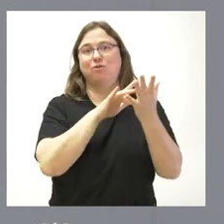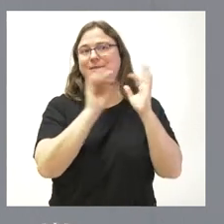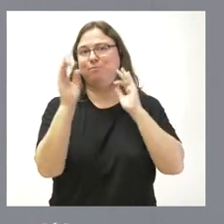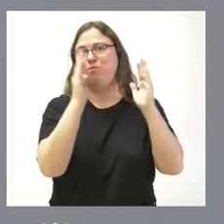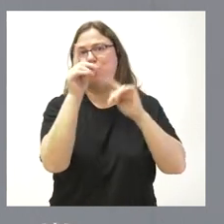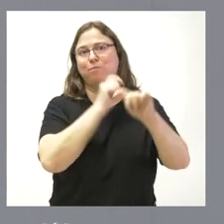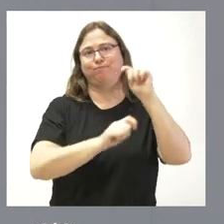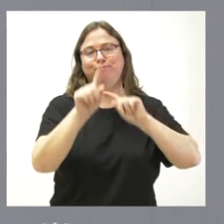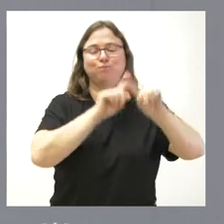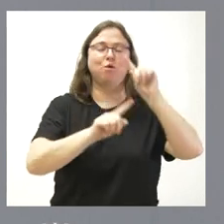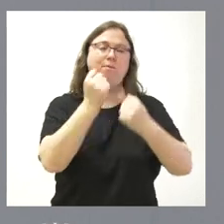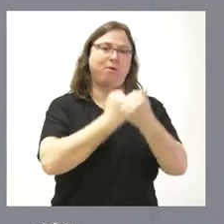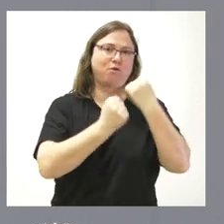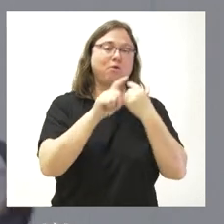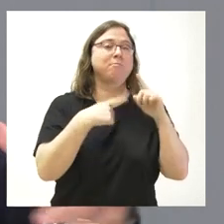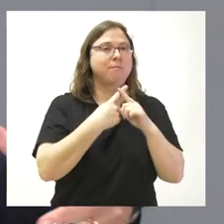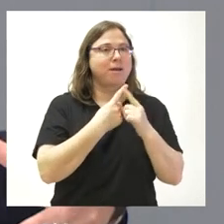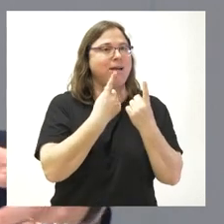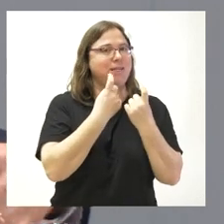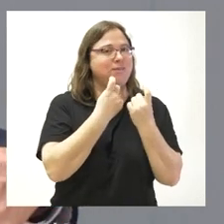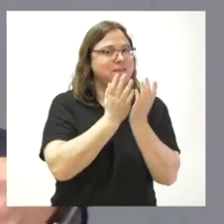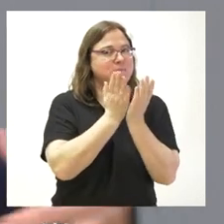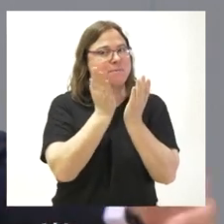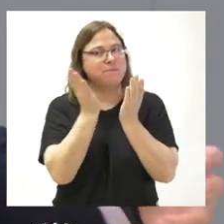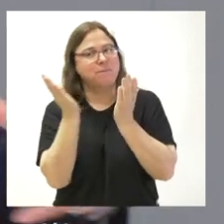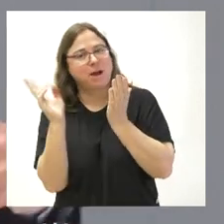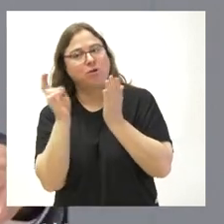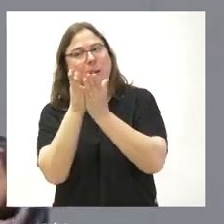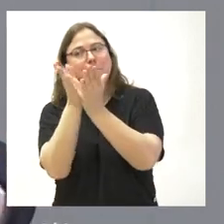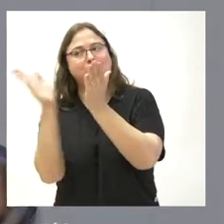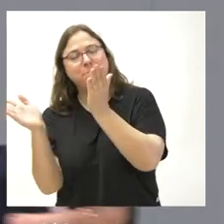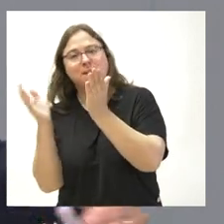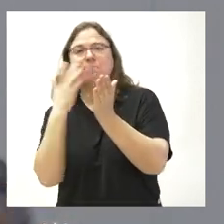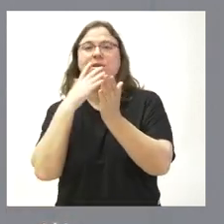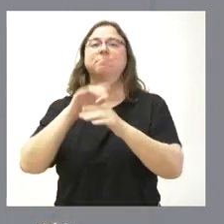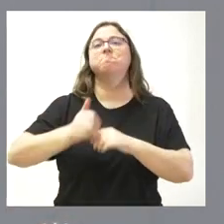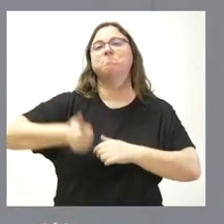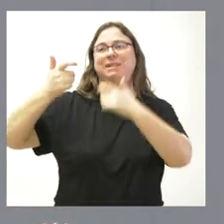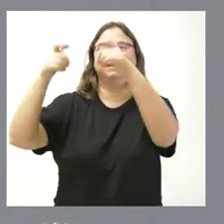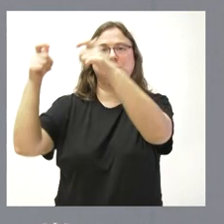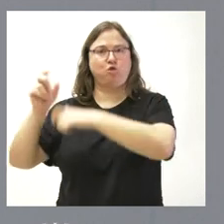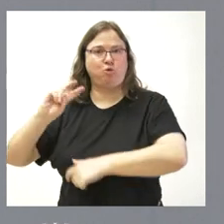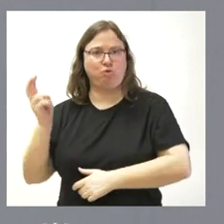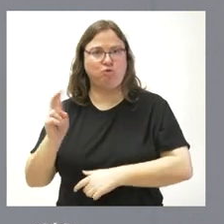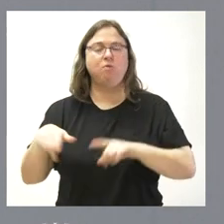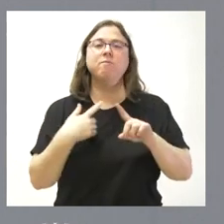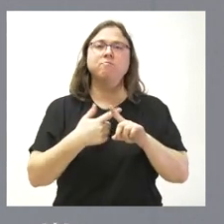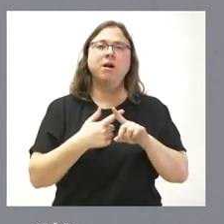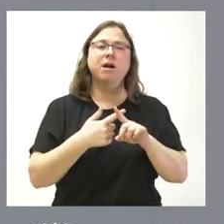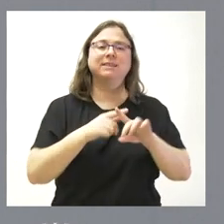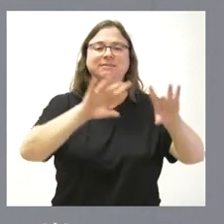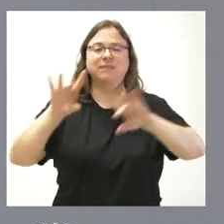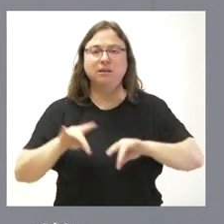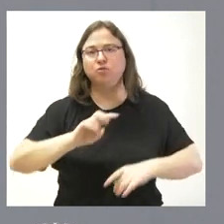problemas económicos y convenía ir abriendo el margen de los exportaciones a más sectores productivos y a más zonas de